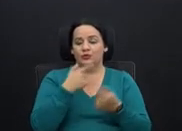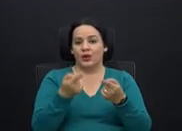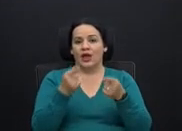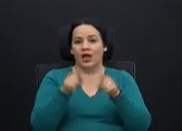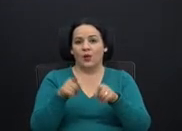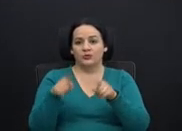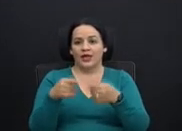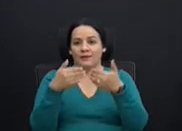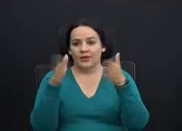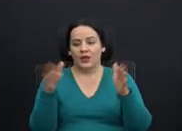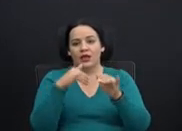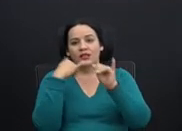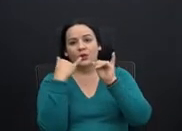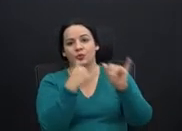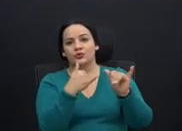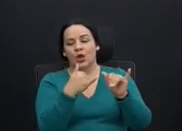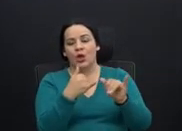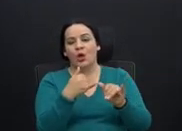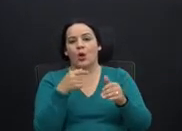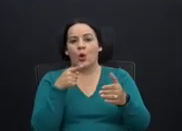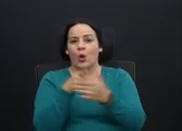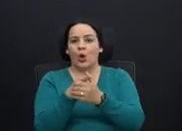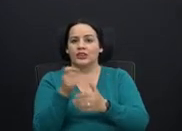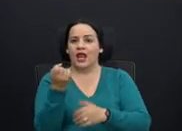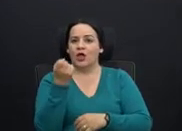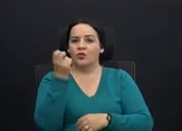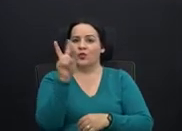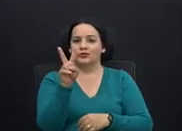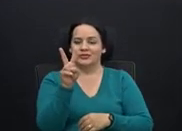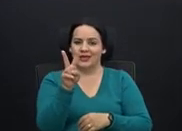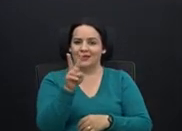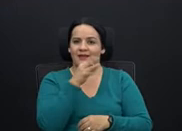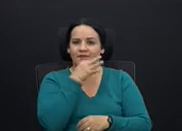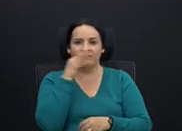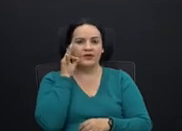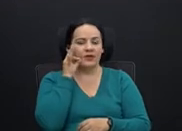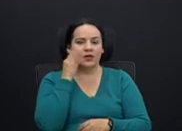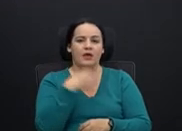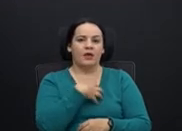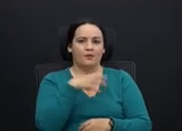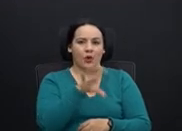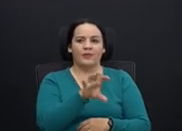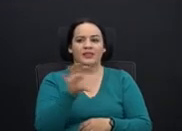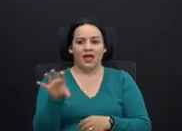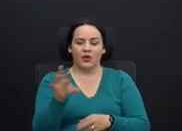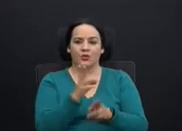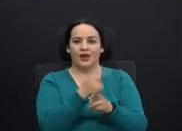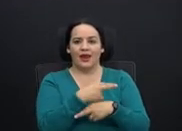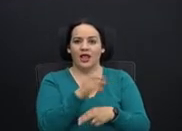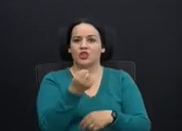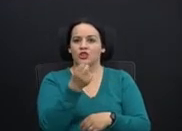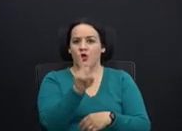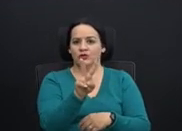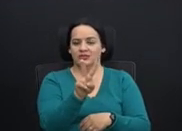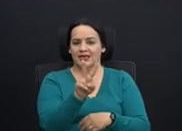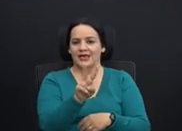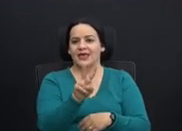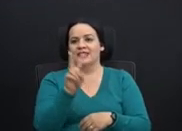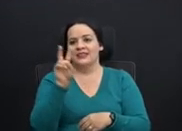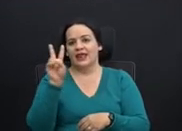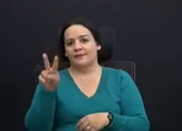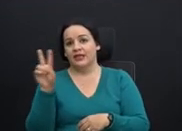denuncias presentadas contra 12 de esas fincas, los propietarios registrales de 12 de esas fincas. ¿De 12 de las 22 fincas? Sí,